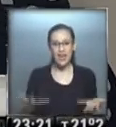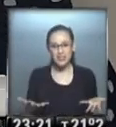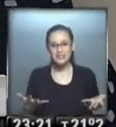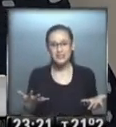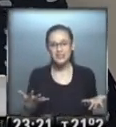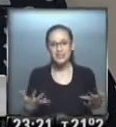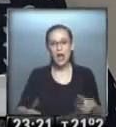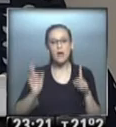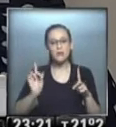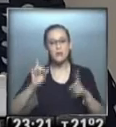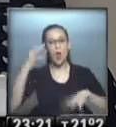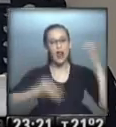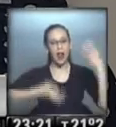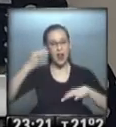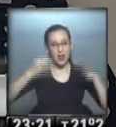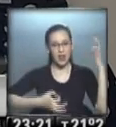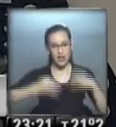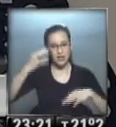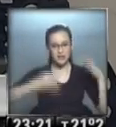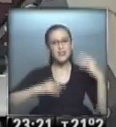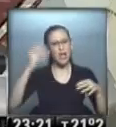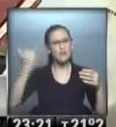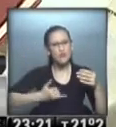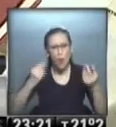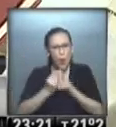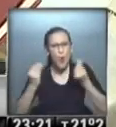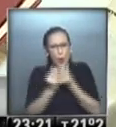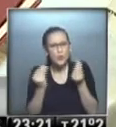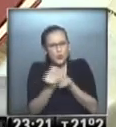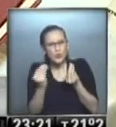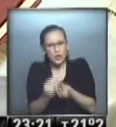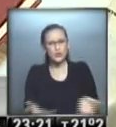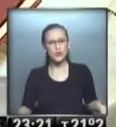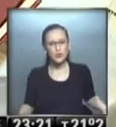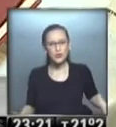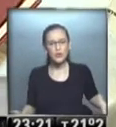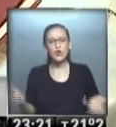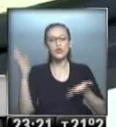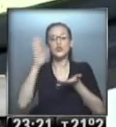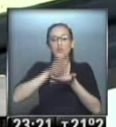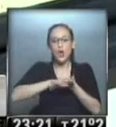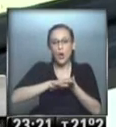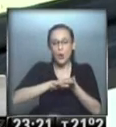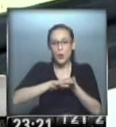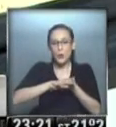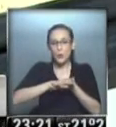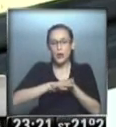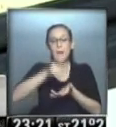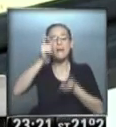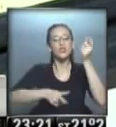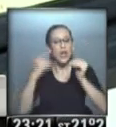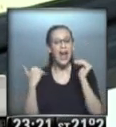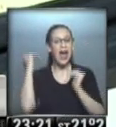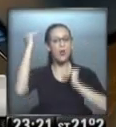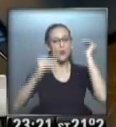en esos estudios que se van a hacer de este material, que es muy abundante, sobre el destino dado a los adultos y